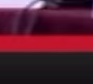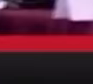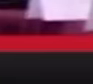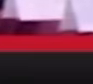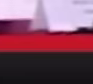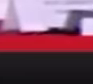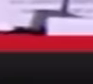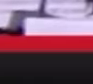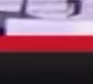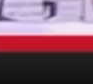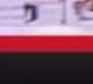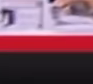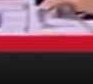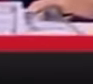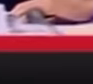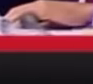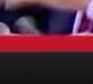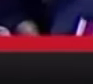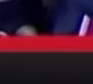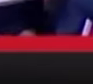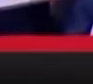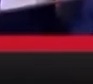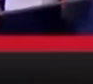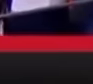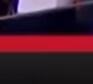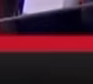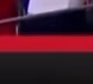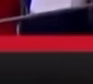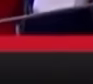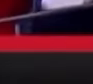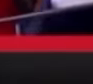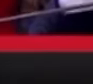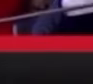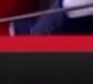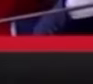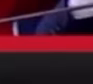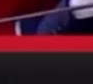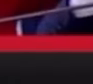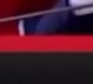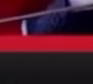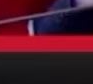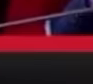declaró dentro de su plan de inversiones realizar un paso a desnivel en 28 de julio.